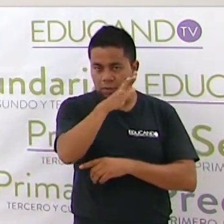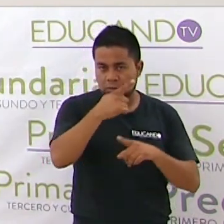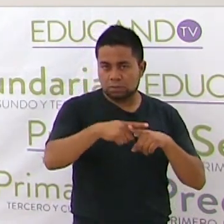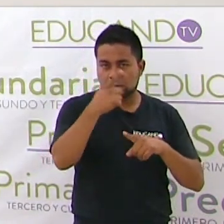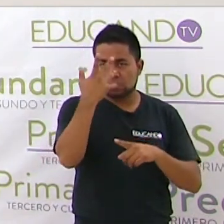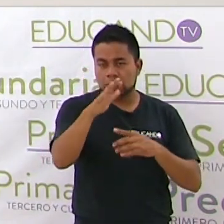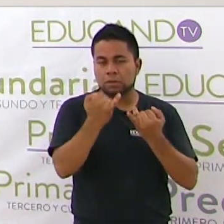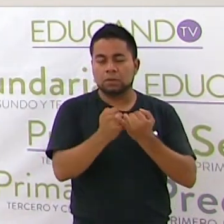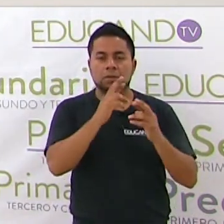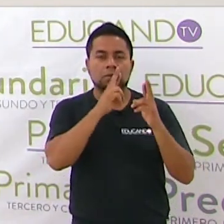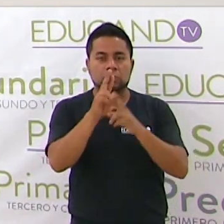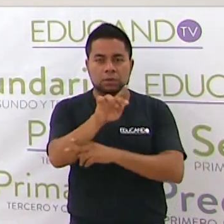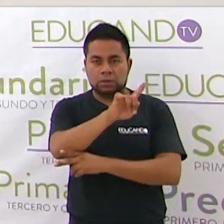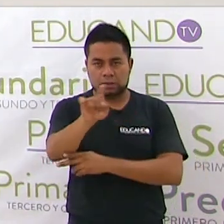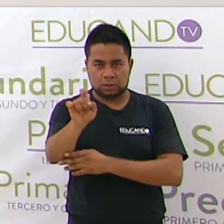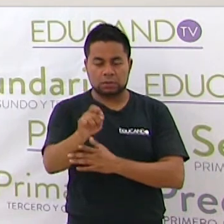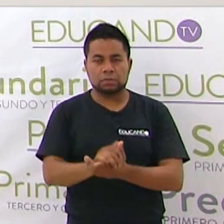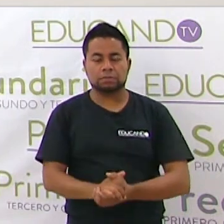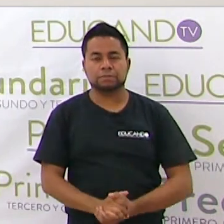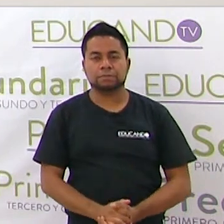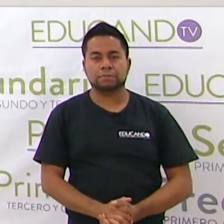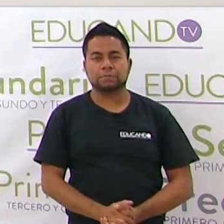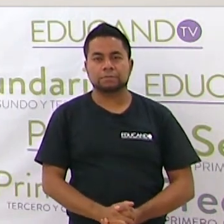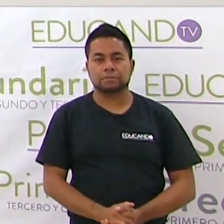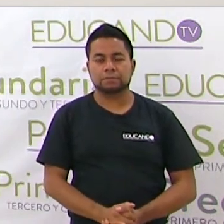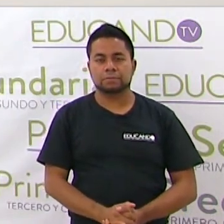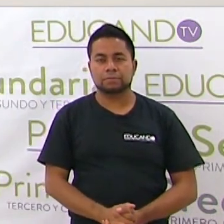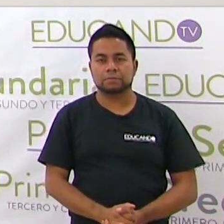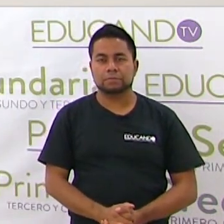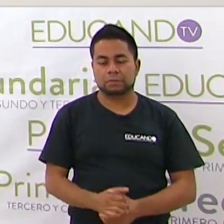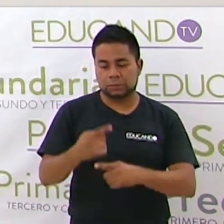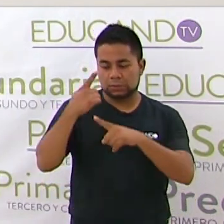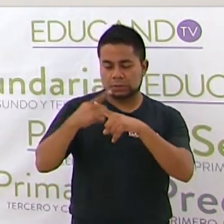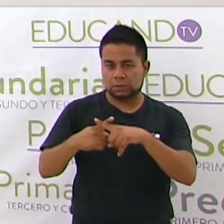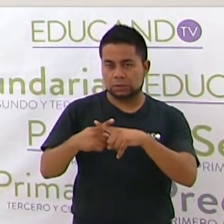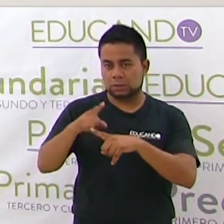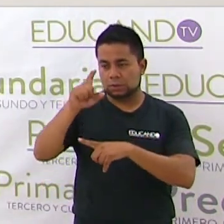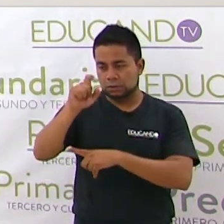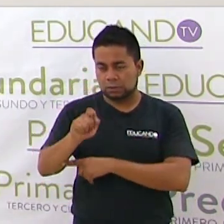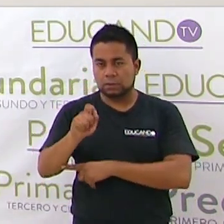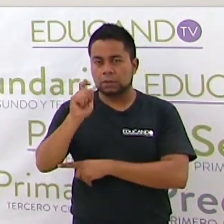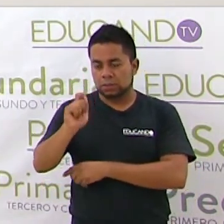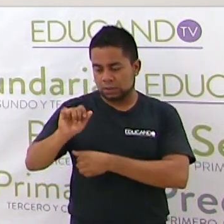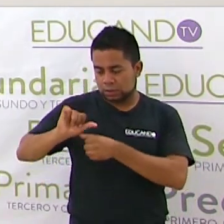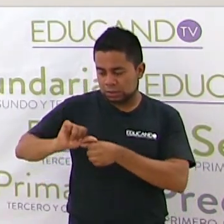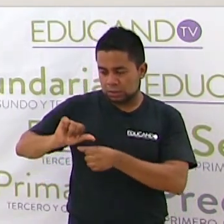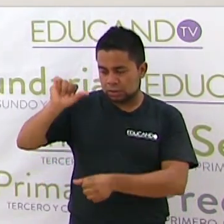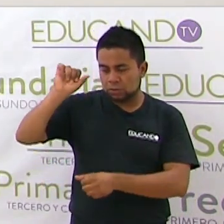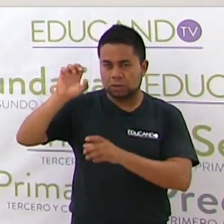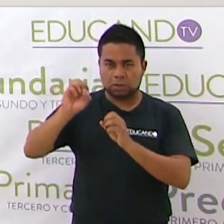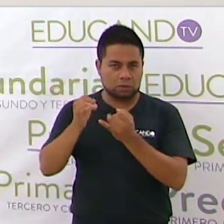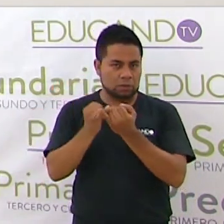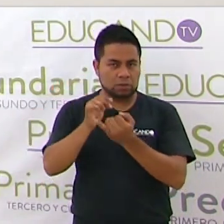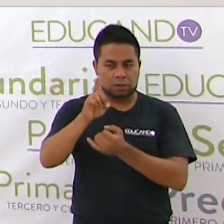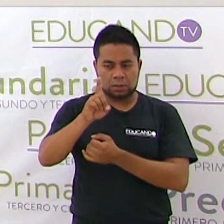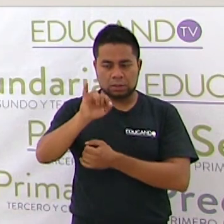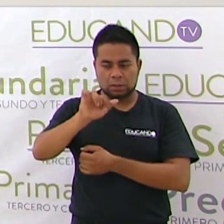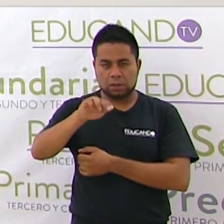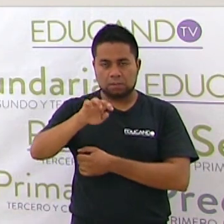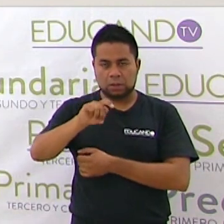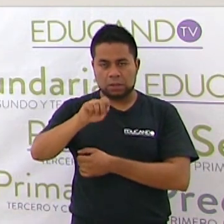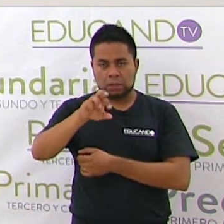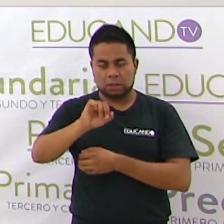100. Ahí está. Por 20, que es la altura o que es el diámetro. Vamos a seguir